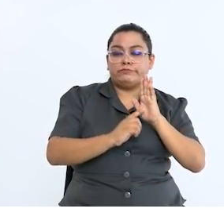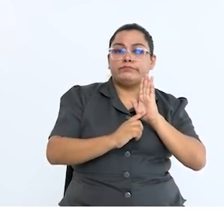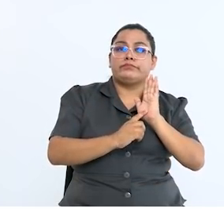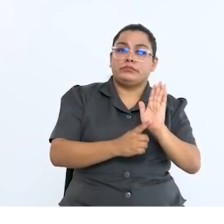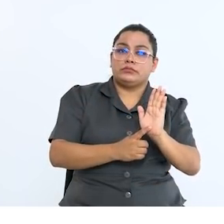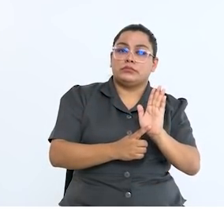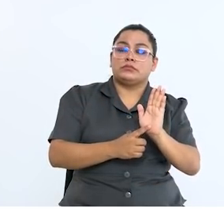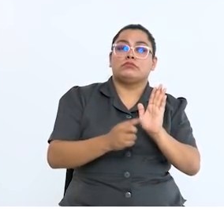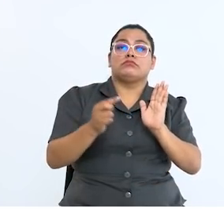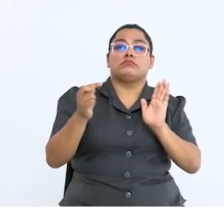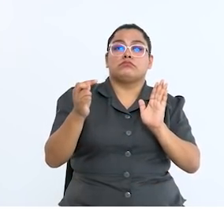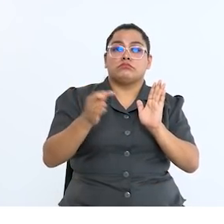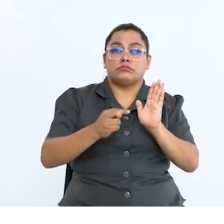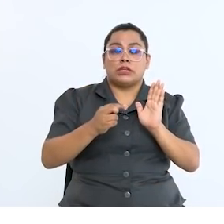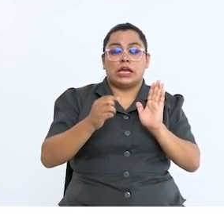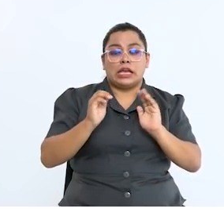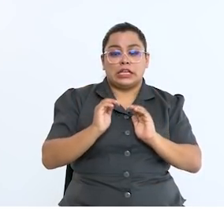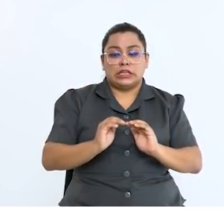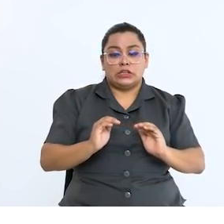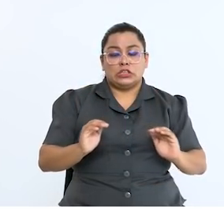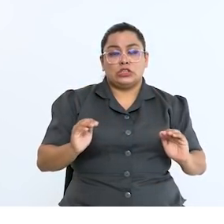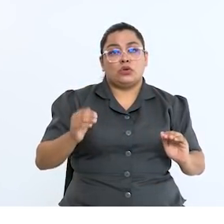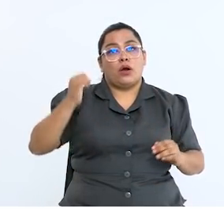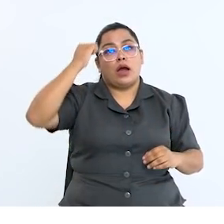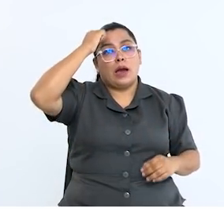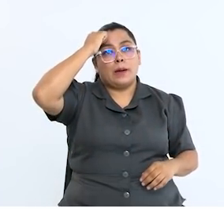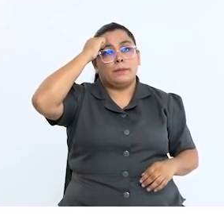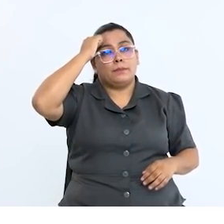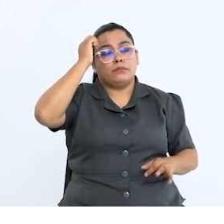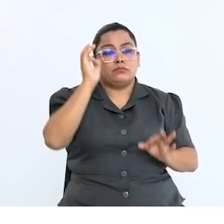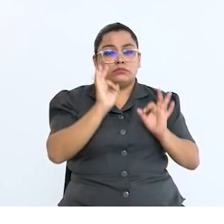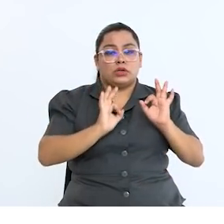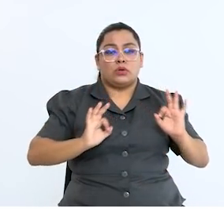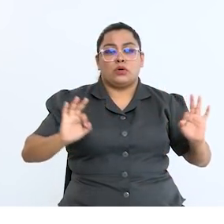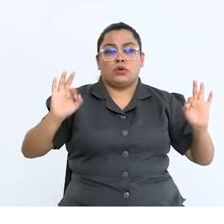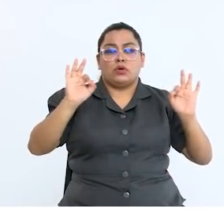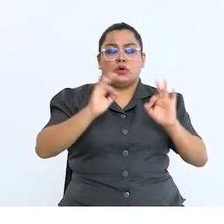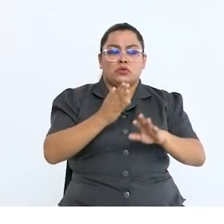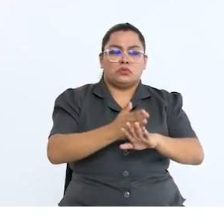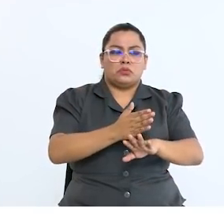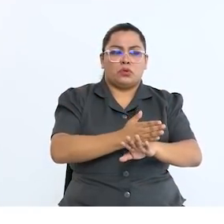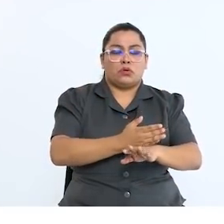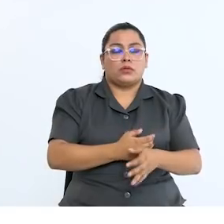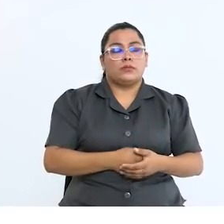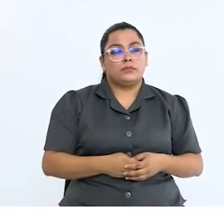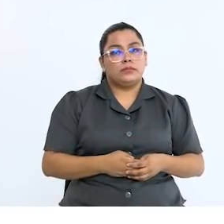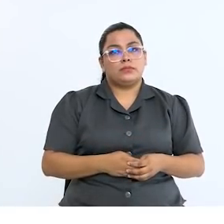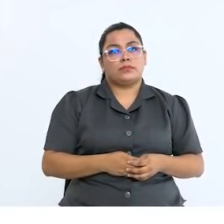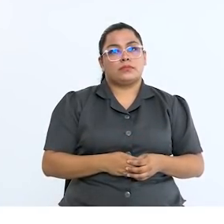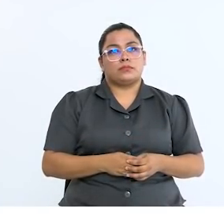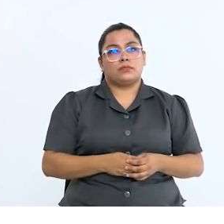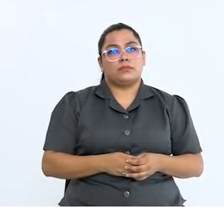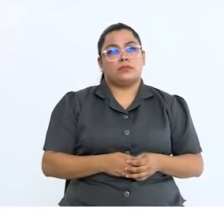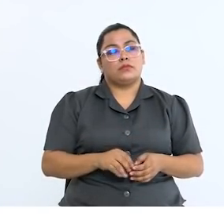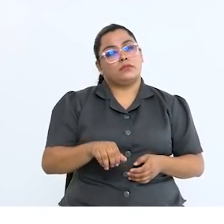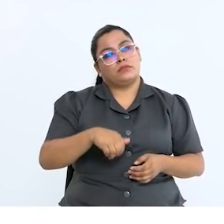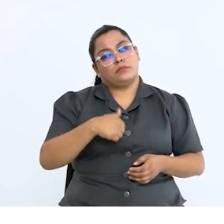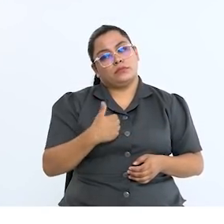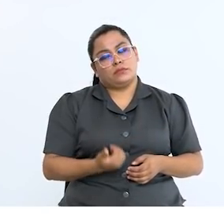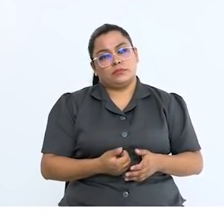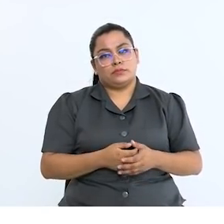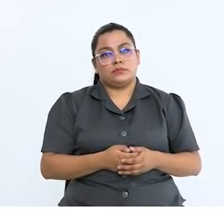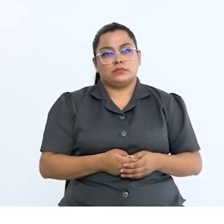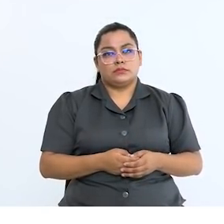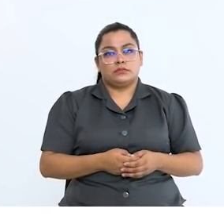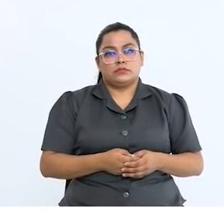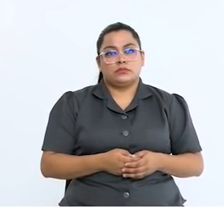son importantes de ver cómo el niño va aprendiendo y mejorando. Las evidencias son fundamentales. Por otro